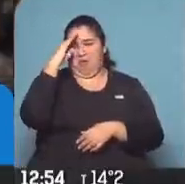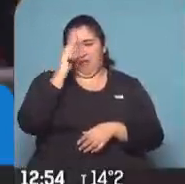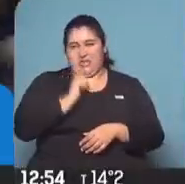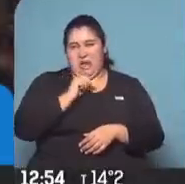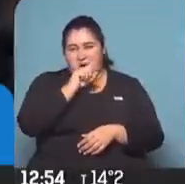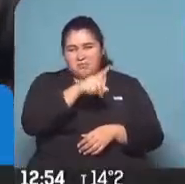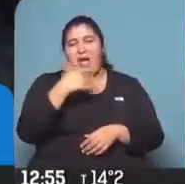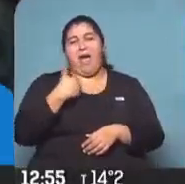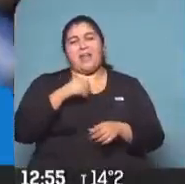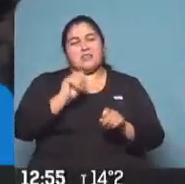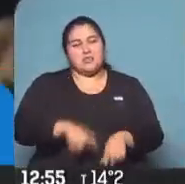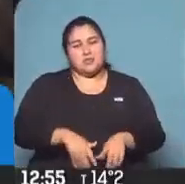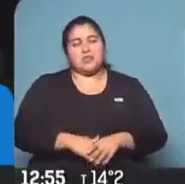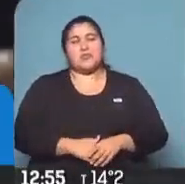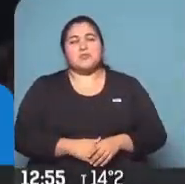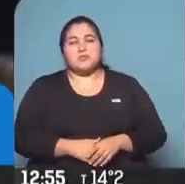en el mismo sentido